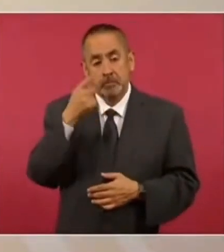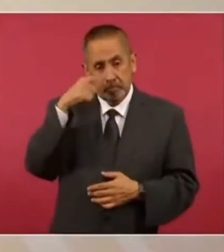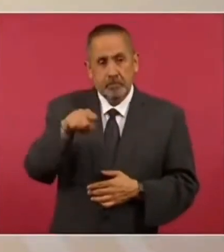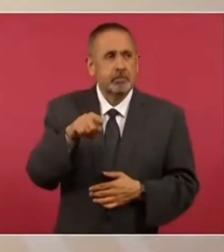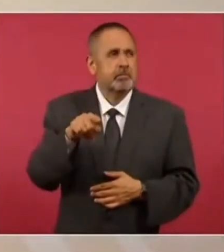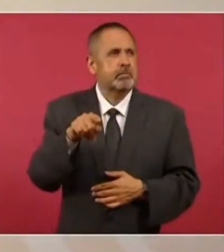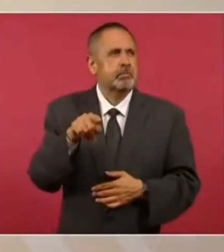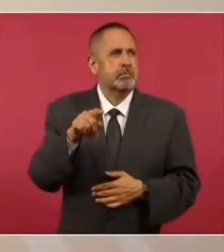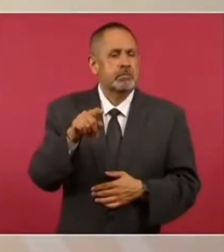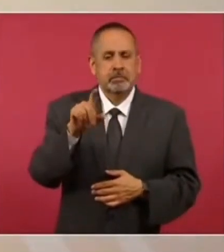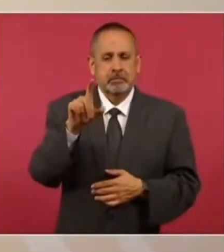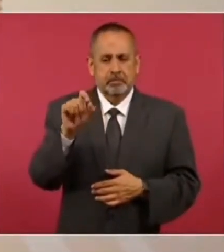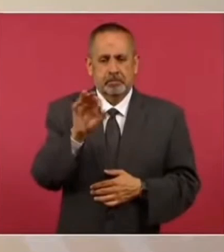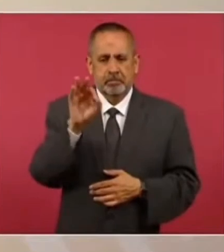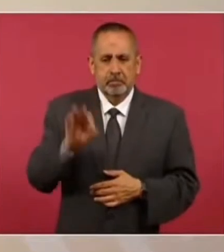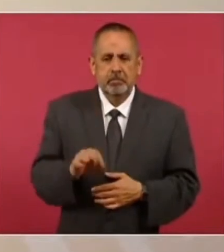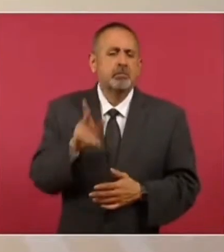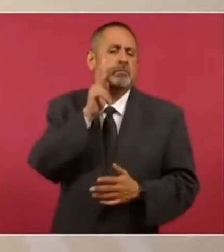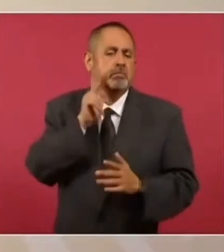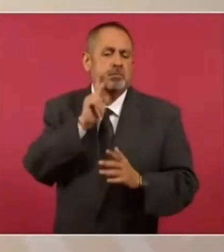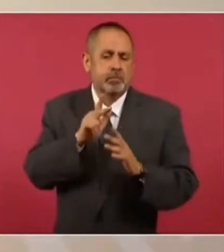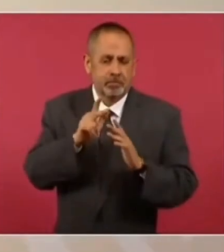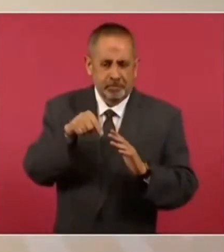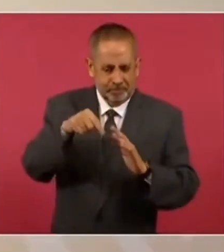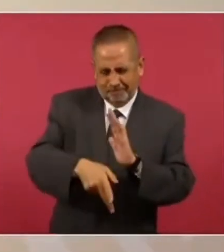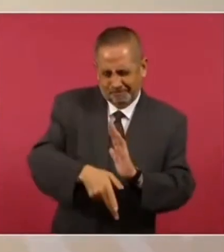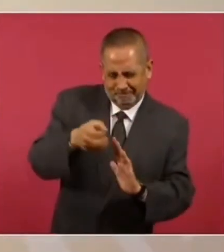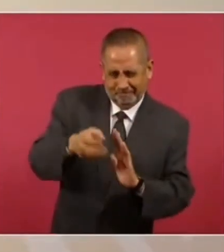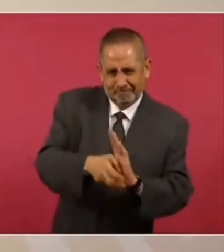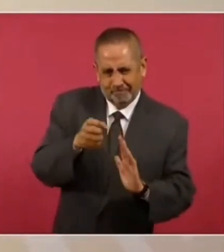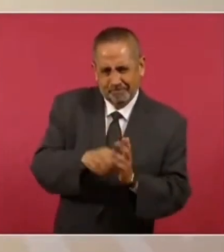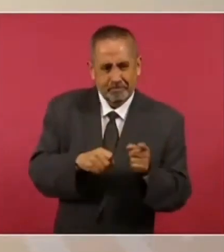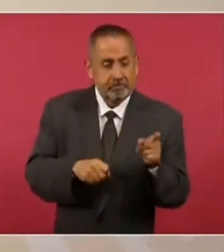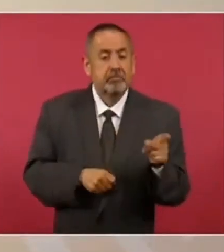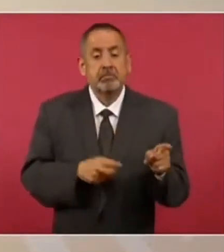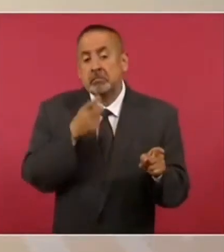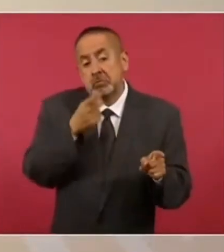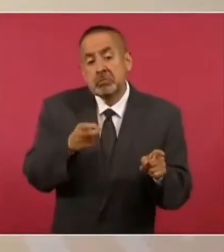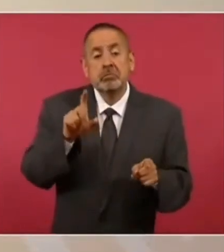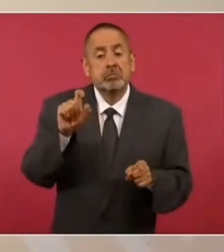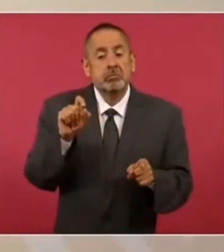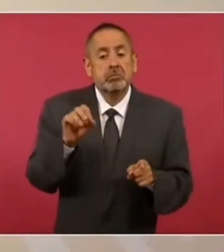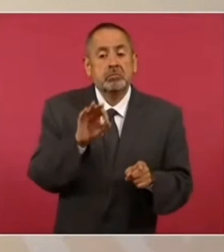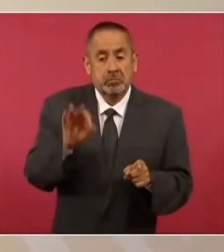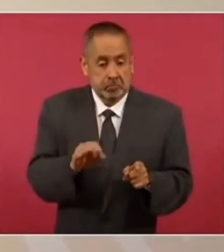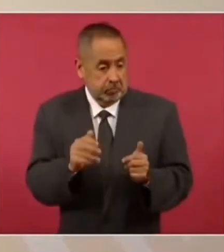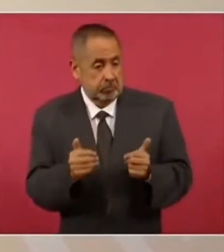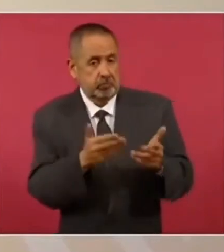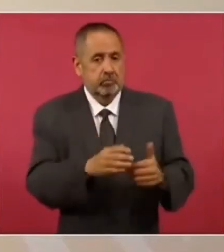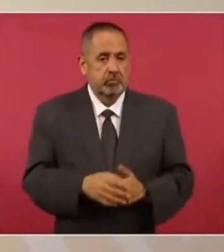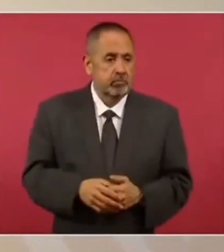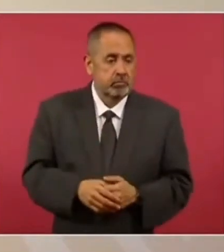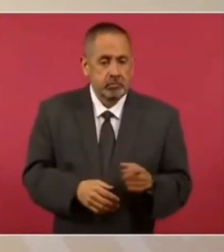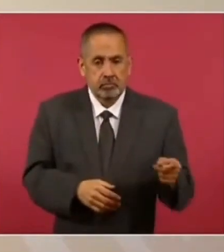el 20% de todo el petróleo que hay en el territorio nacional. 20%, porque no les